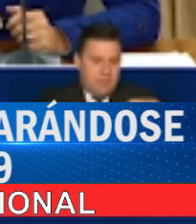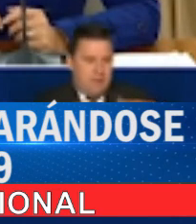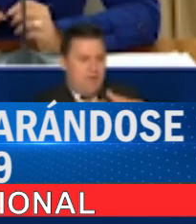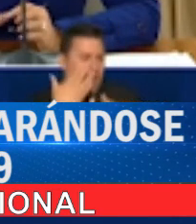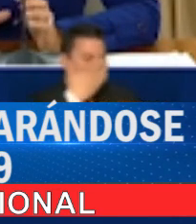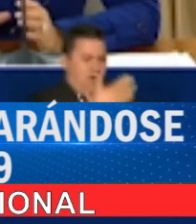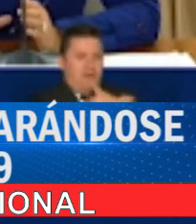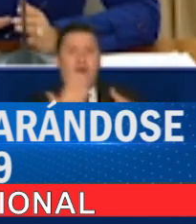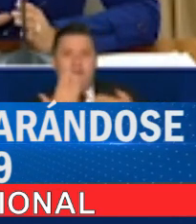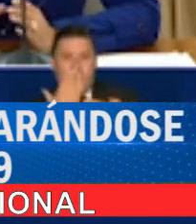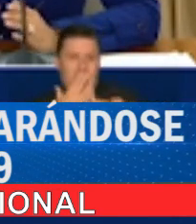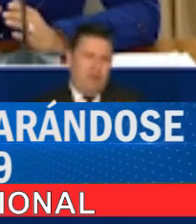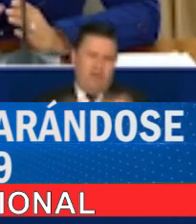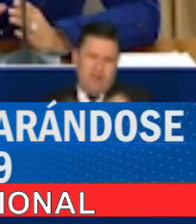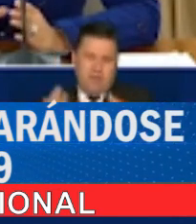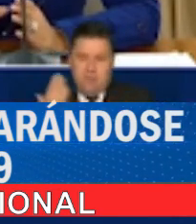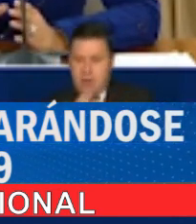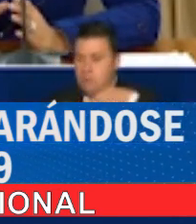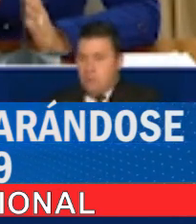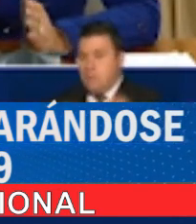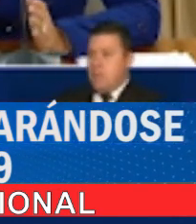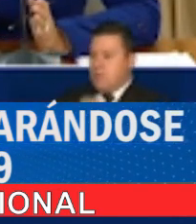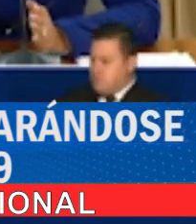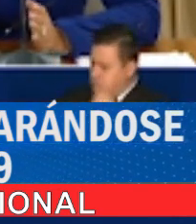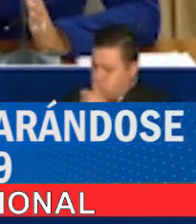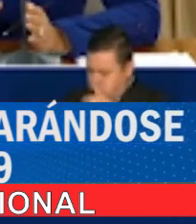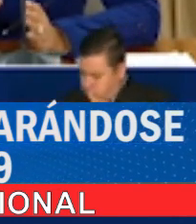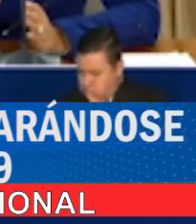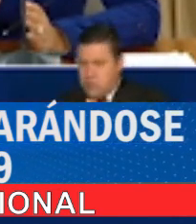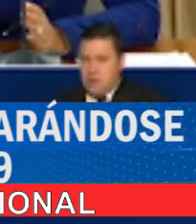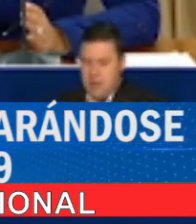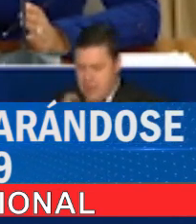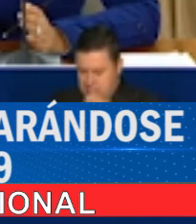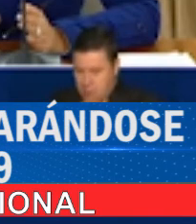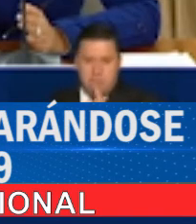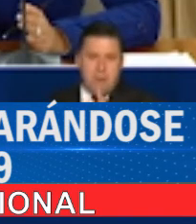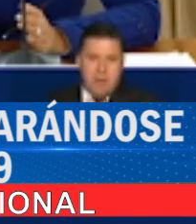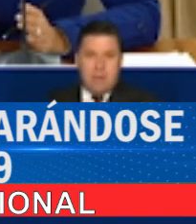tienen además todas salas de análisis de riesgo que permiten tener ellos mismos sus propios análisis